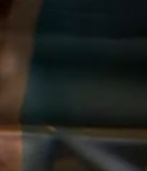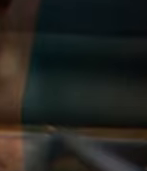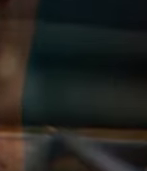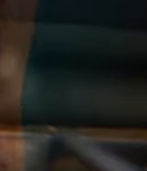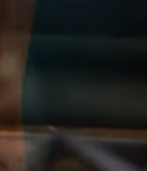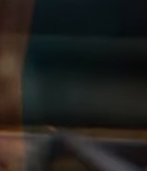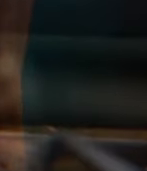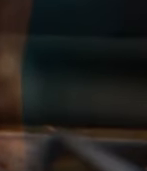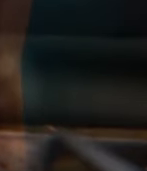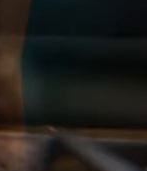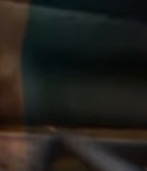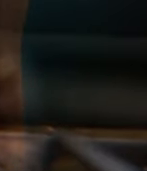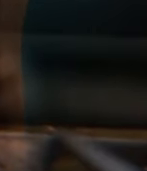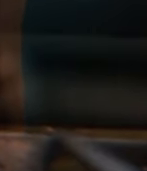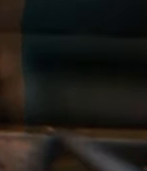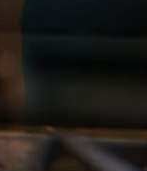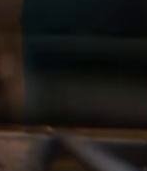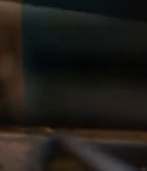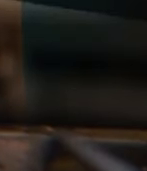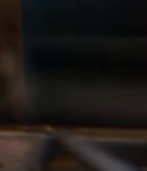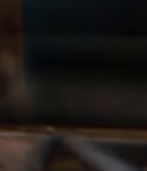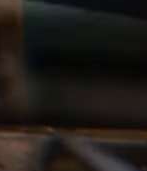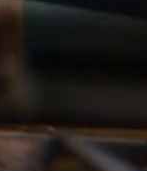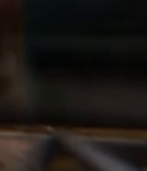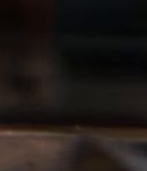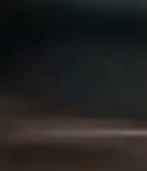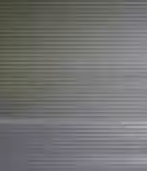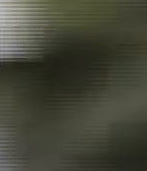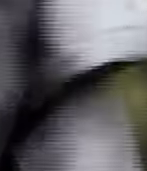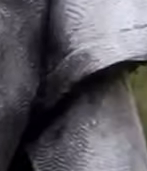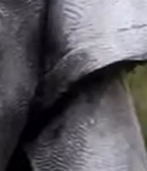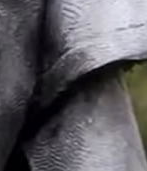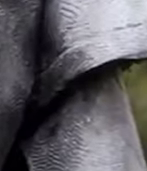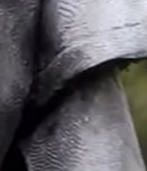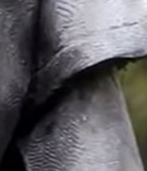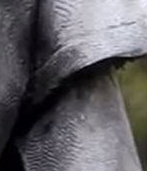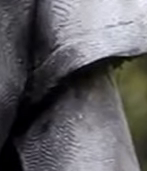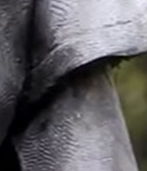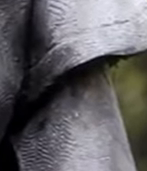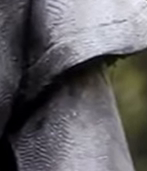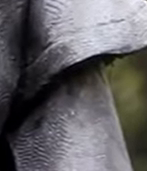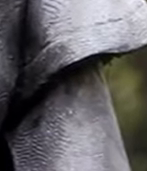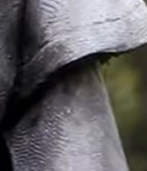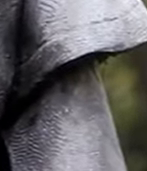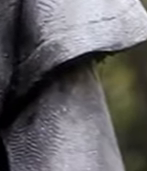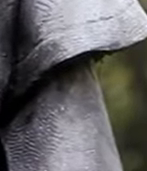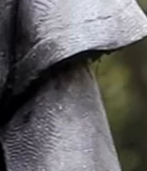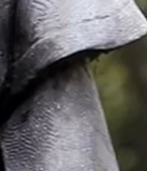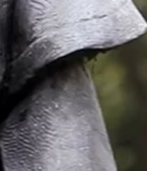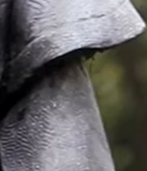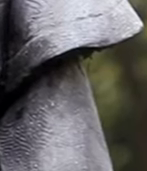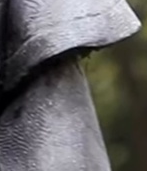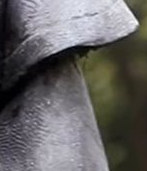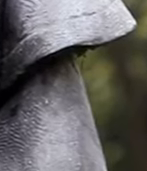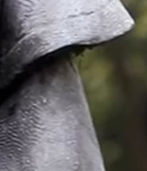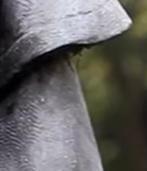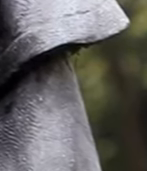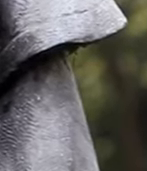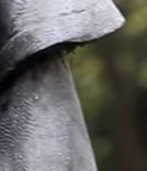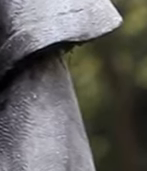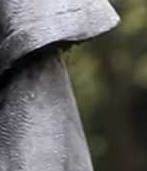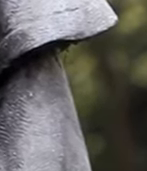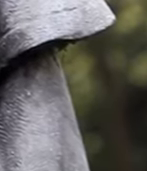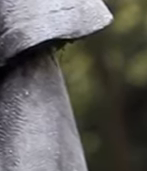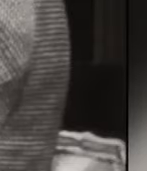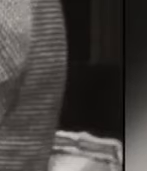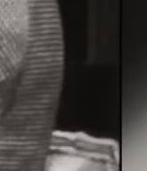y una gran semejanza a los versículos bíblicos. León Felipe buscó siempre la justicia, la verdad, el amor